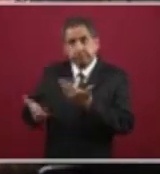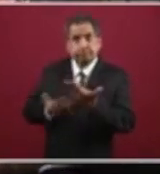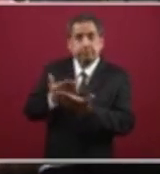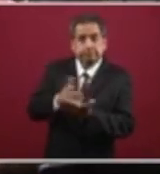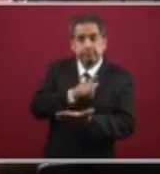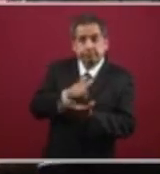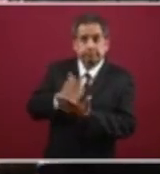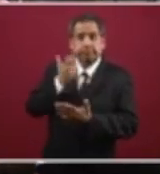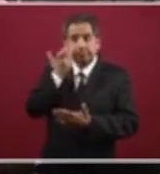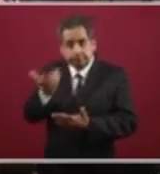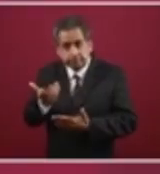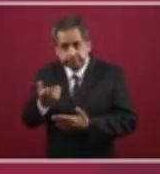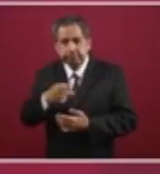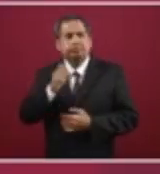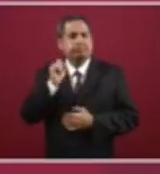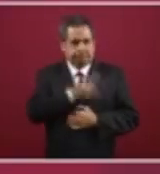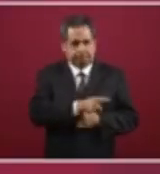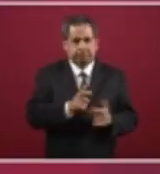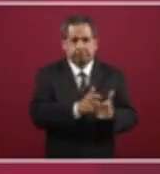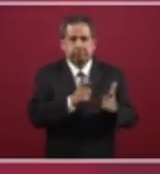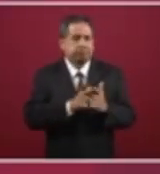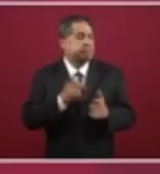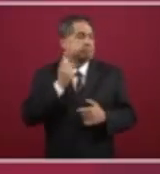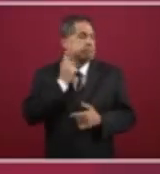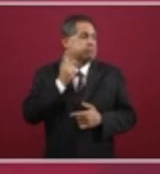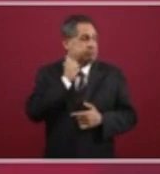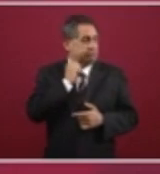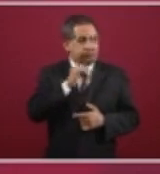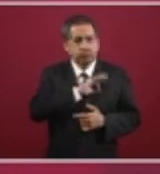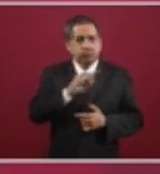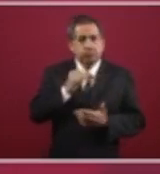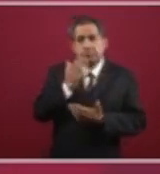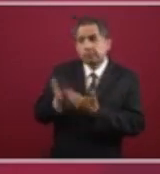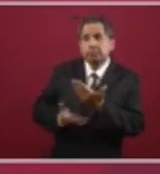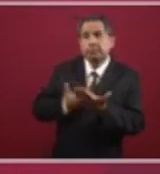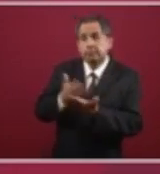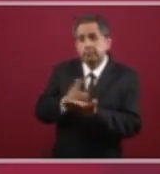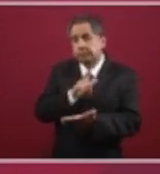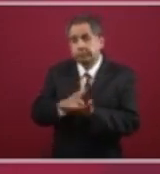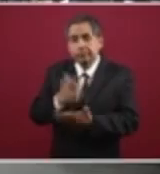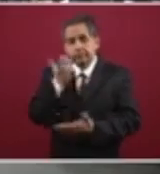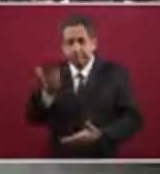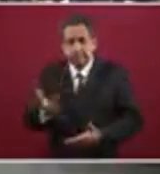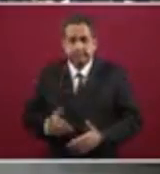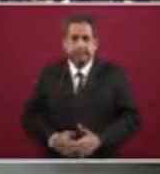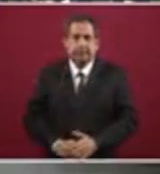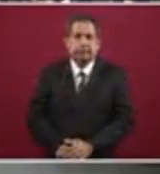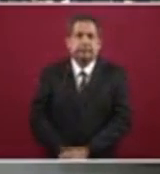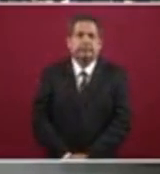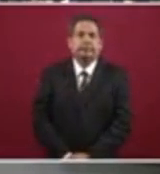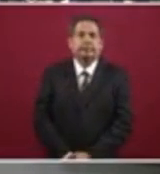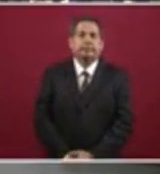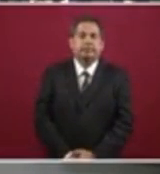También ellos pueden llevar a cabo estas reformas.